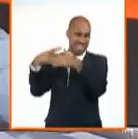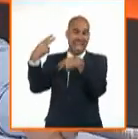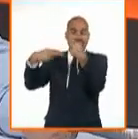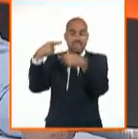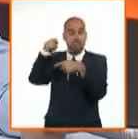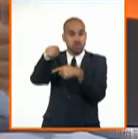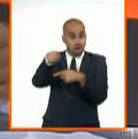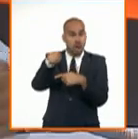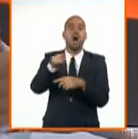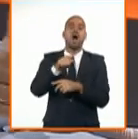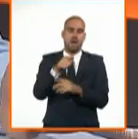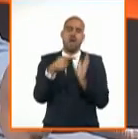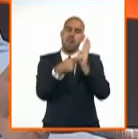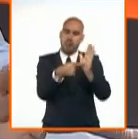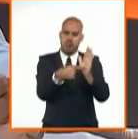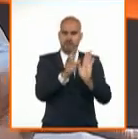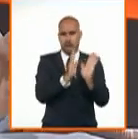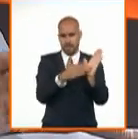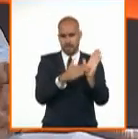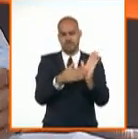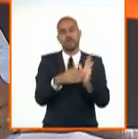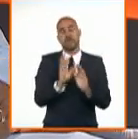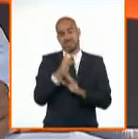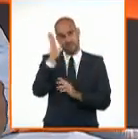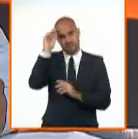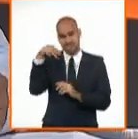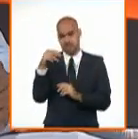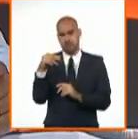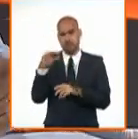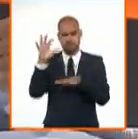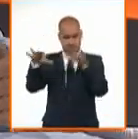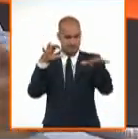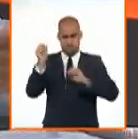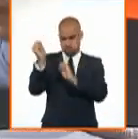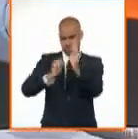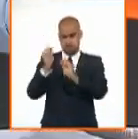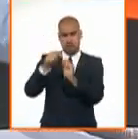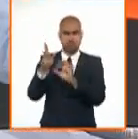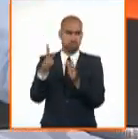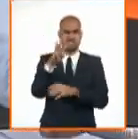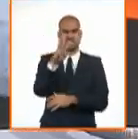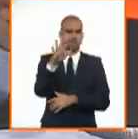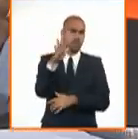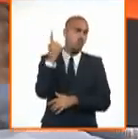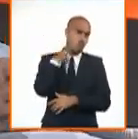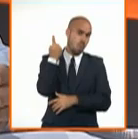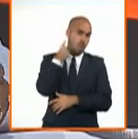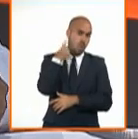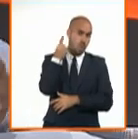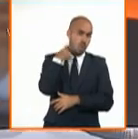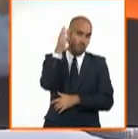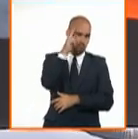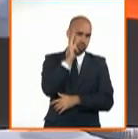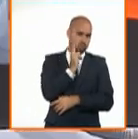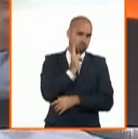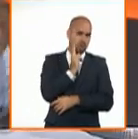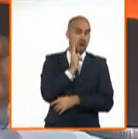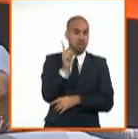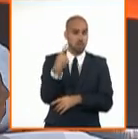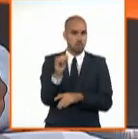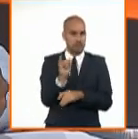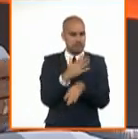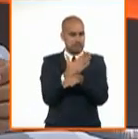son viejos que nuestro bloque tiene más de 35 años de servicio a veces que extenderse por encima de lo que dice fabricante y